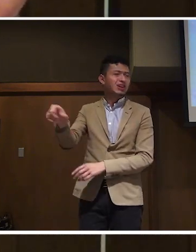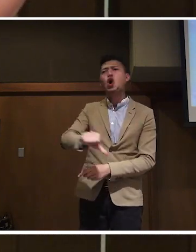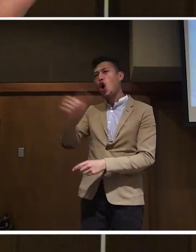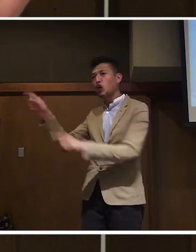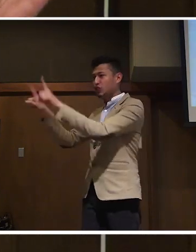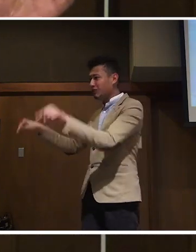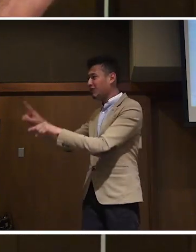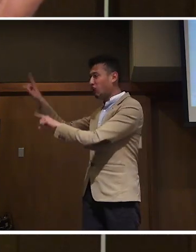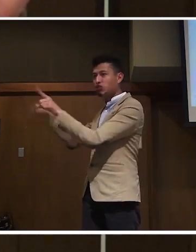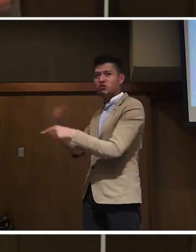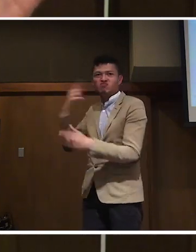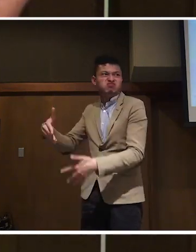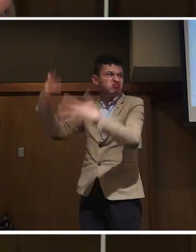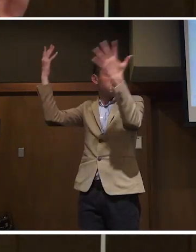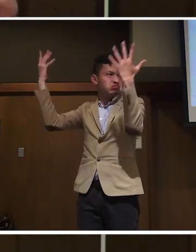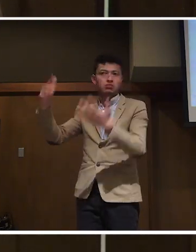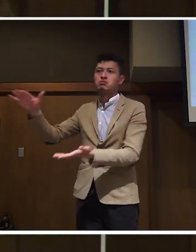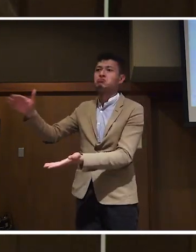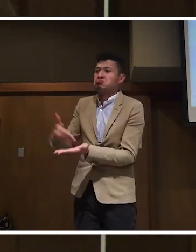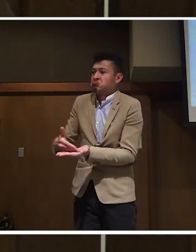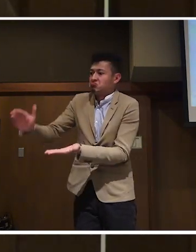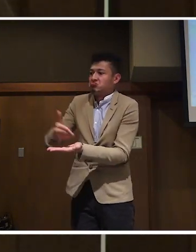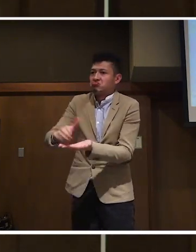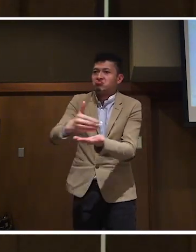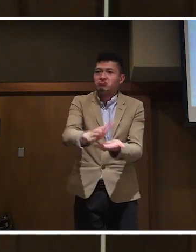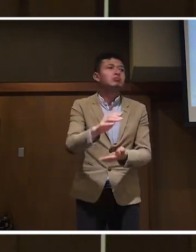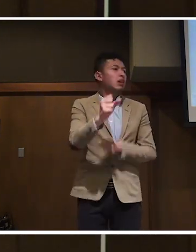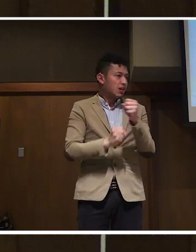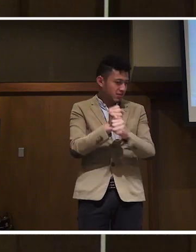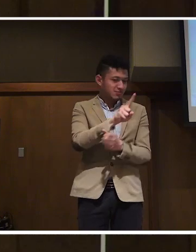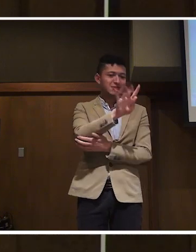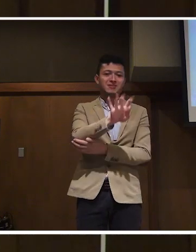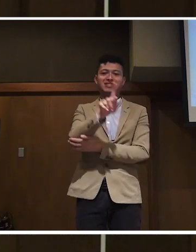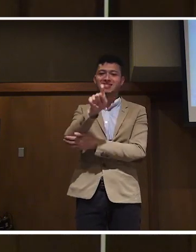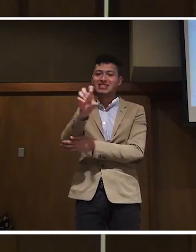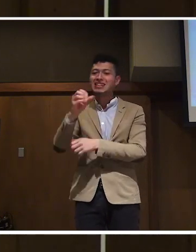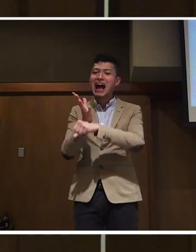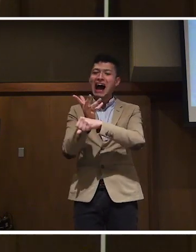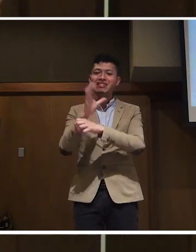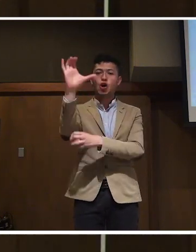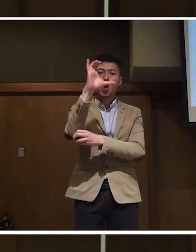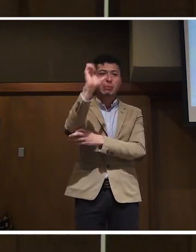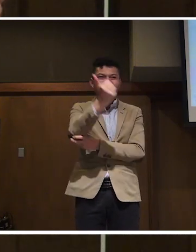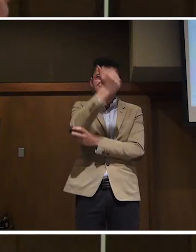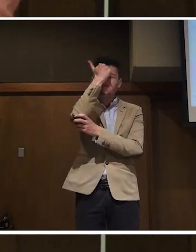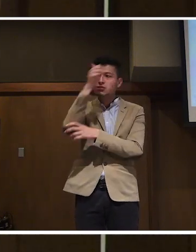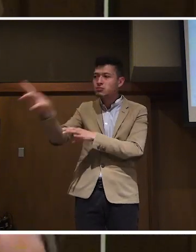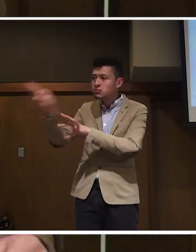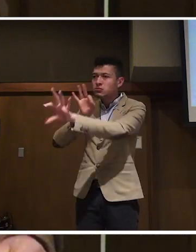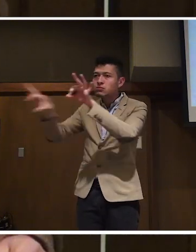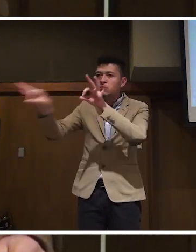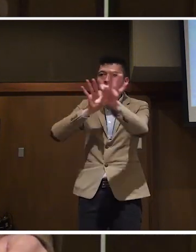que se ven ahí que muestran que se siguió realmente lo que estaba pasando en el arte colombiano con